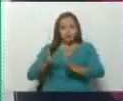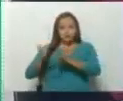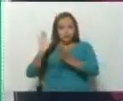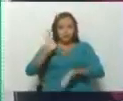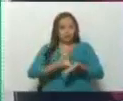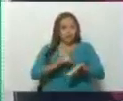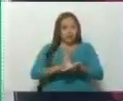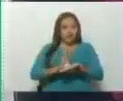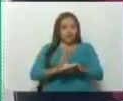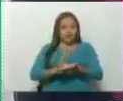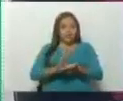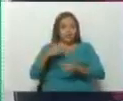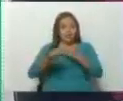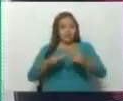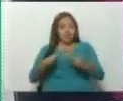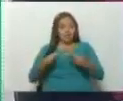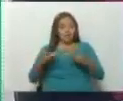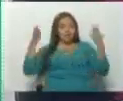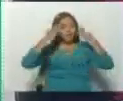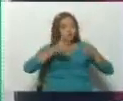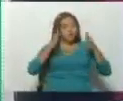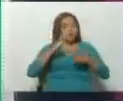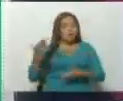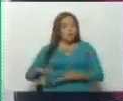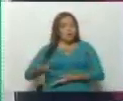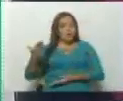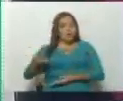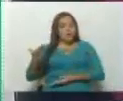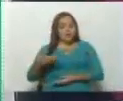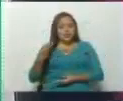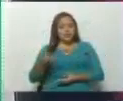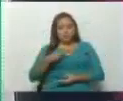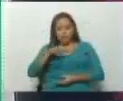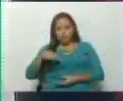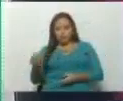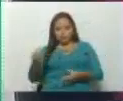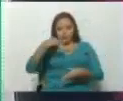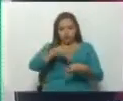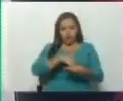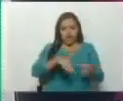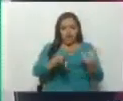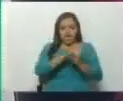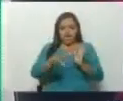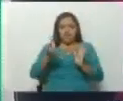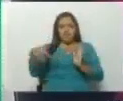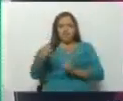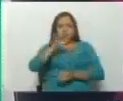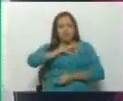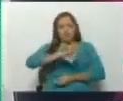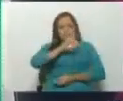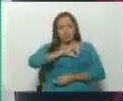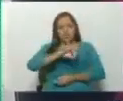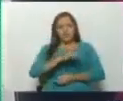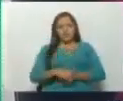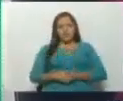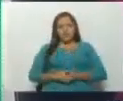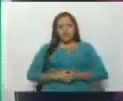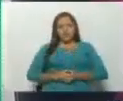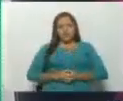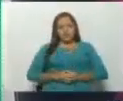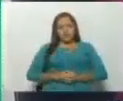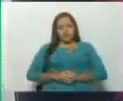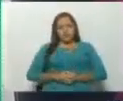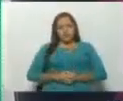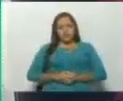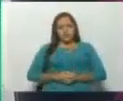importantes aportes que nosotros hemos integrado. Esta ley, bueno, se suma a esas leyes sociales, una ley social de